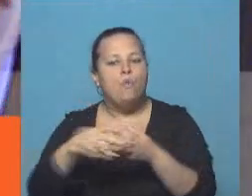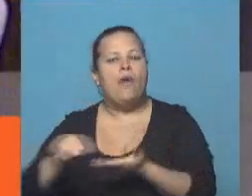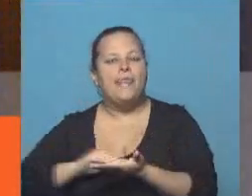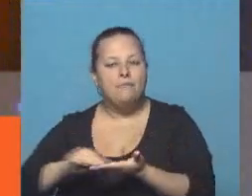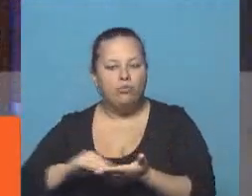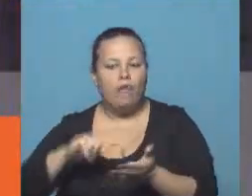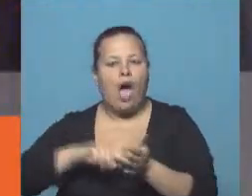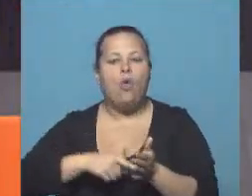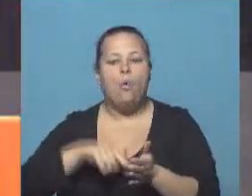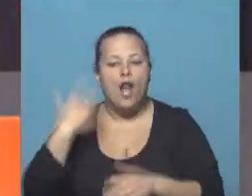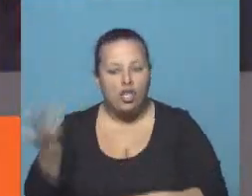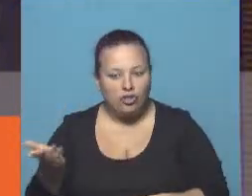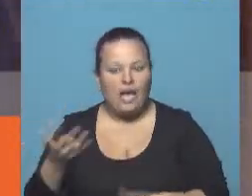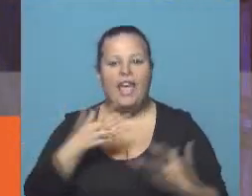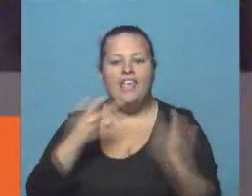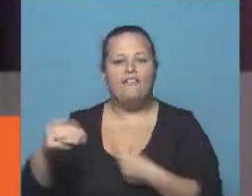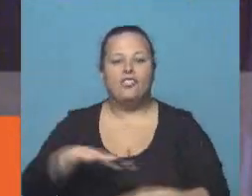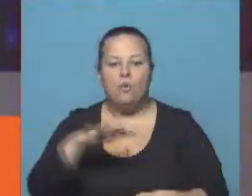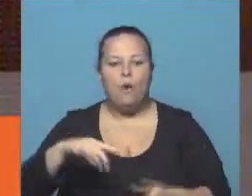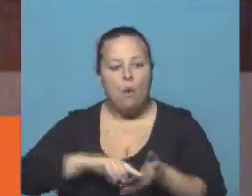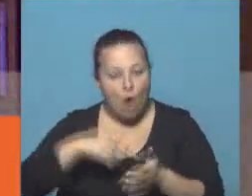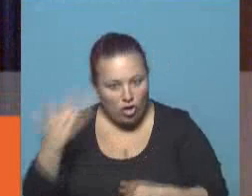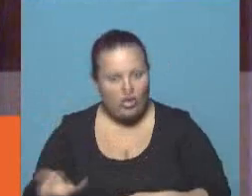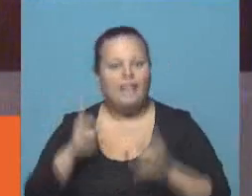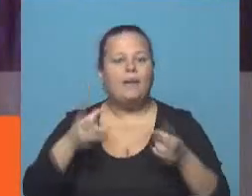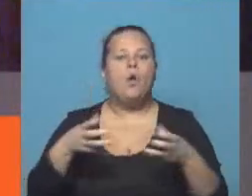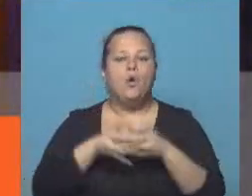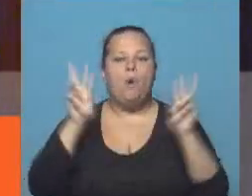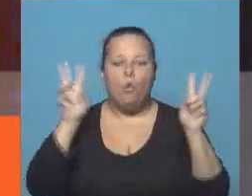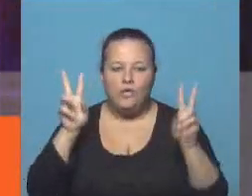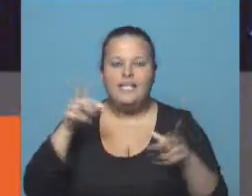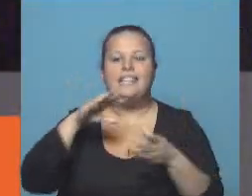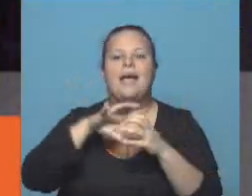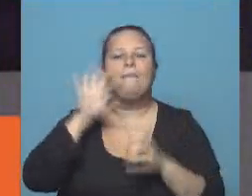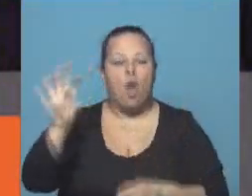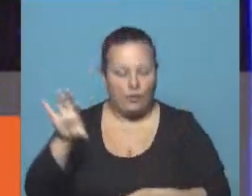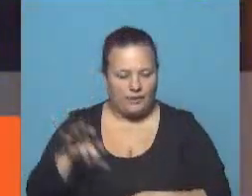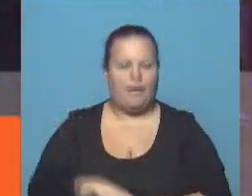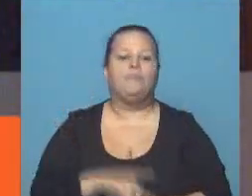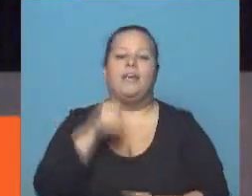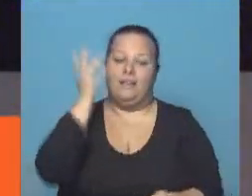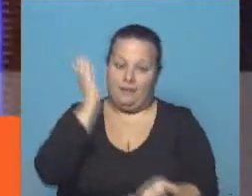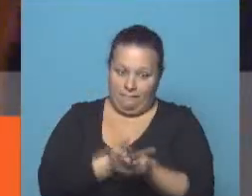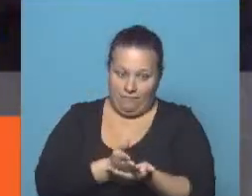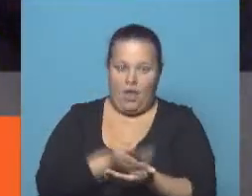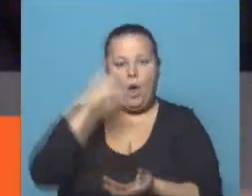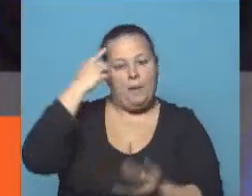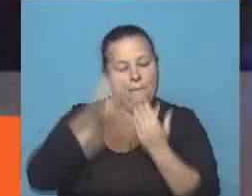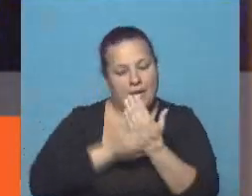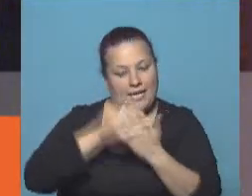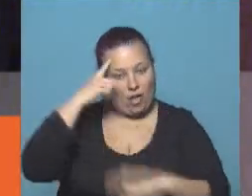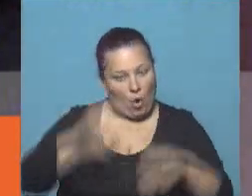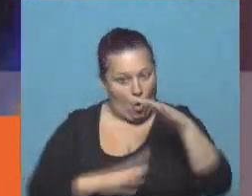diputados de la provincia de Buenos Aires el defensor del pueblo bonaerense y el partido justicialista provincial en el fallo los ministros de la Corte